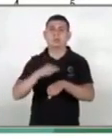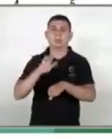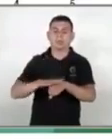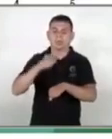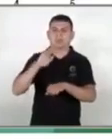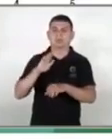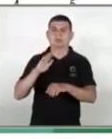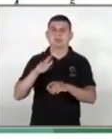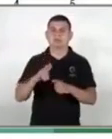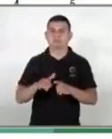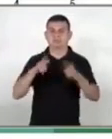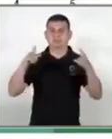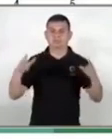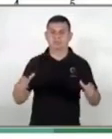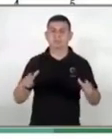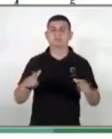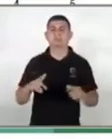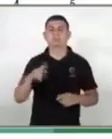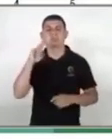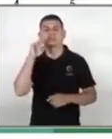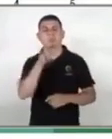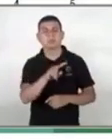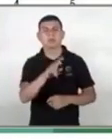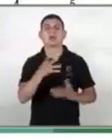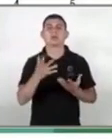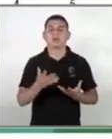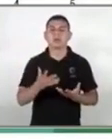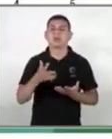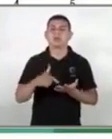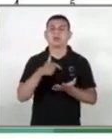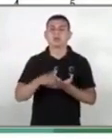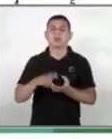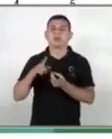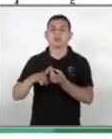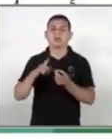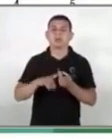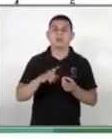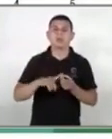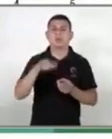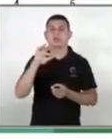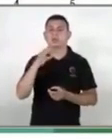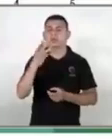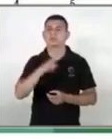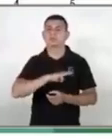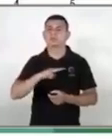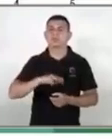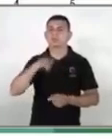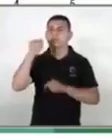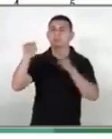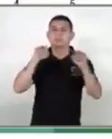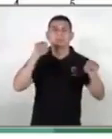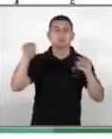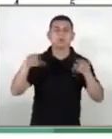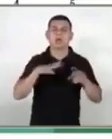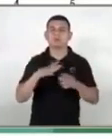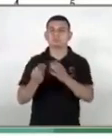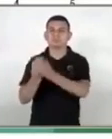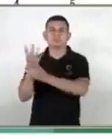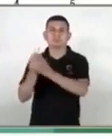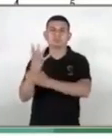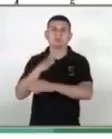últimas 24 horas, observamos que se presentaron en 43 municipios con casos